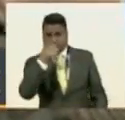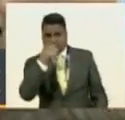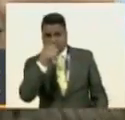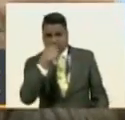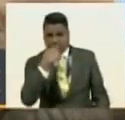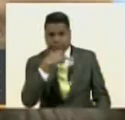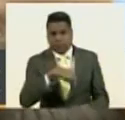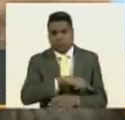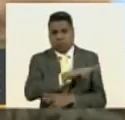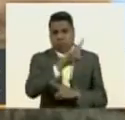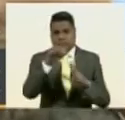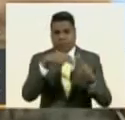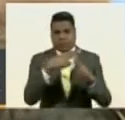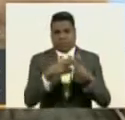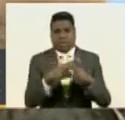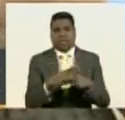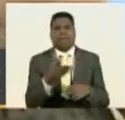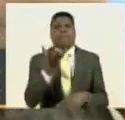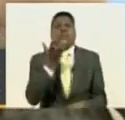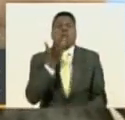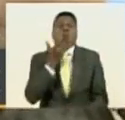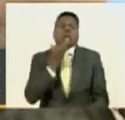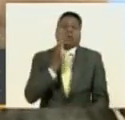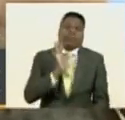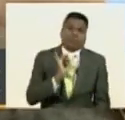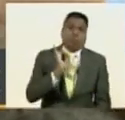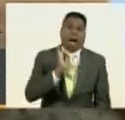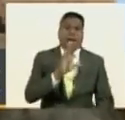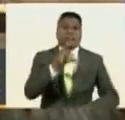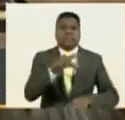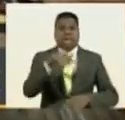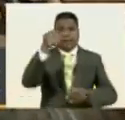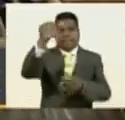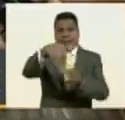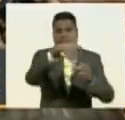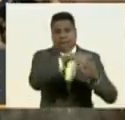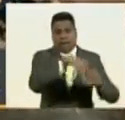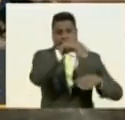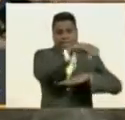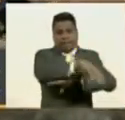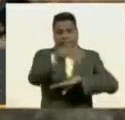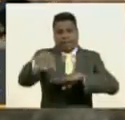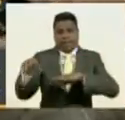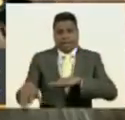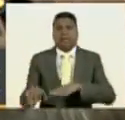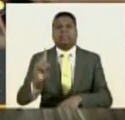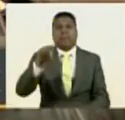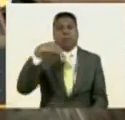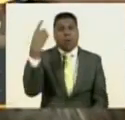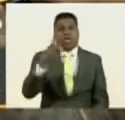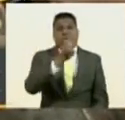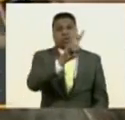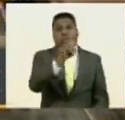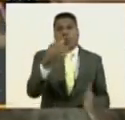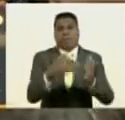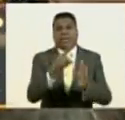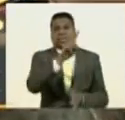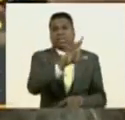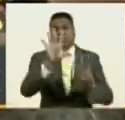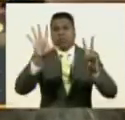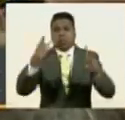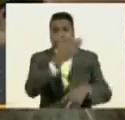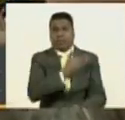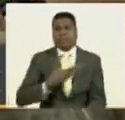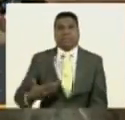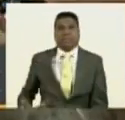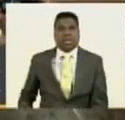universales. Si hay elecciones regionales, nosotros iremos. Y habrá elecciones presidenciales en el 2018. De manera que de aquí en adelante lo